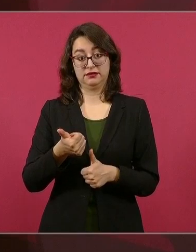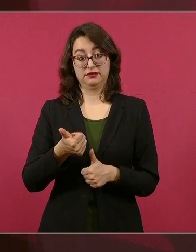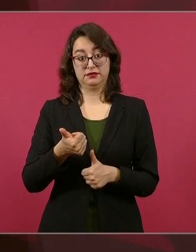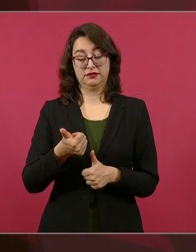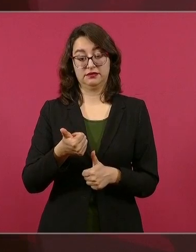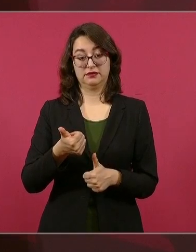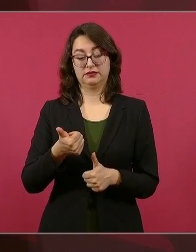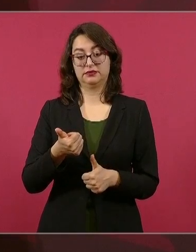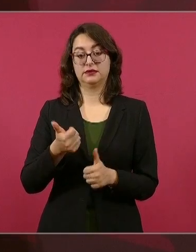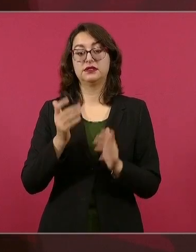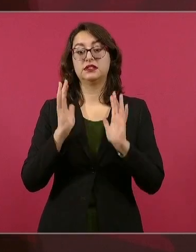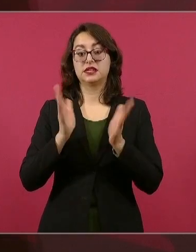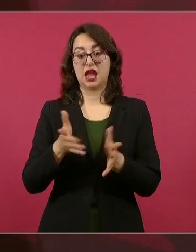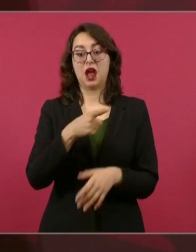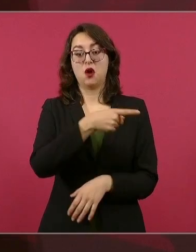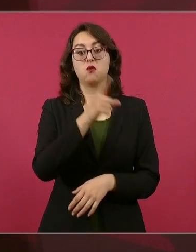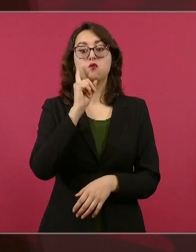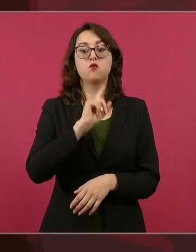pontificó,